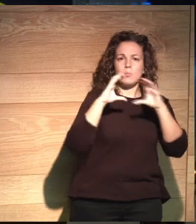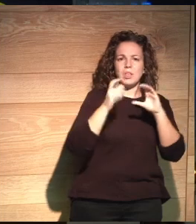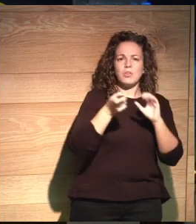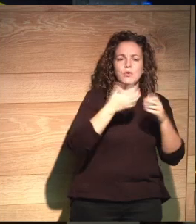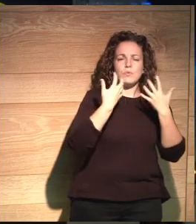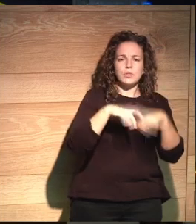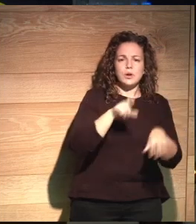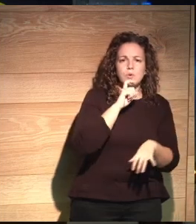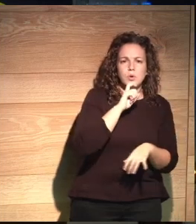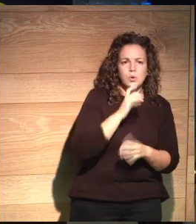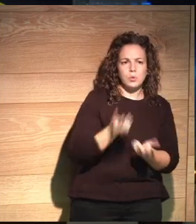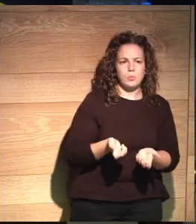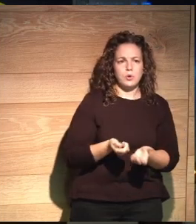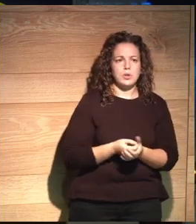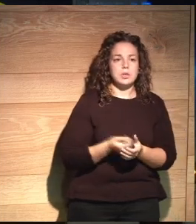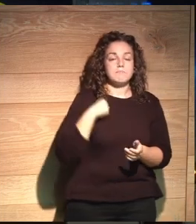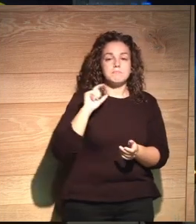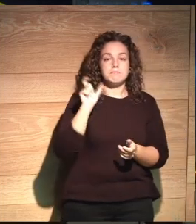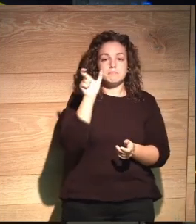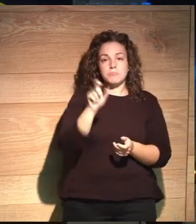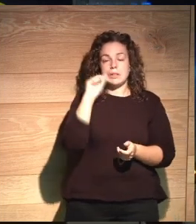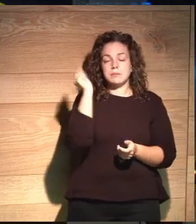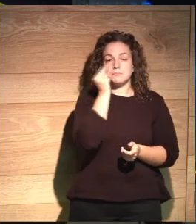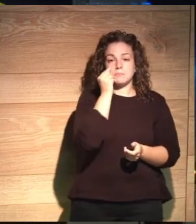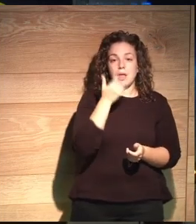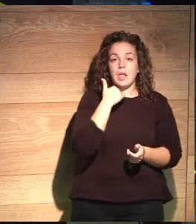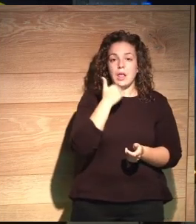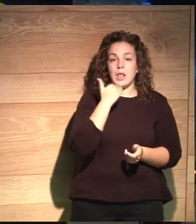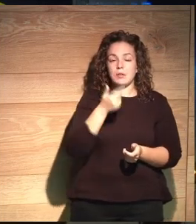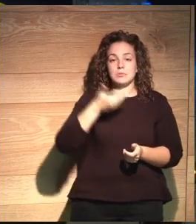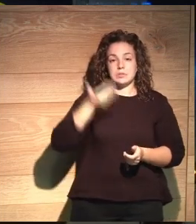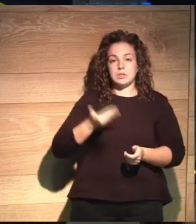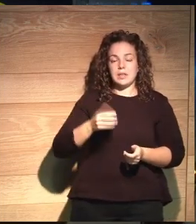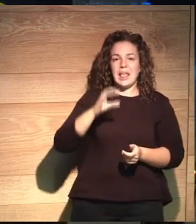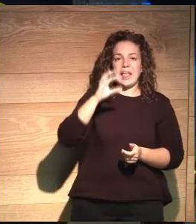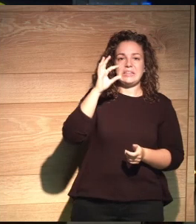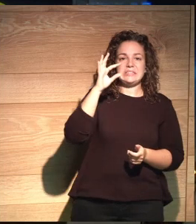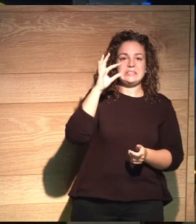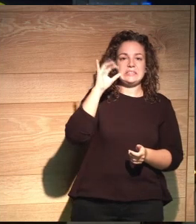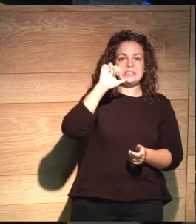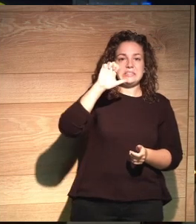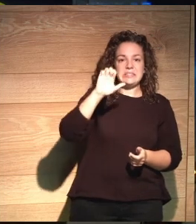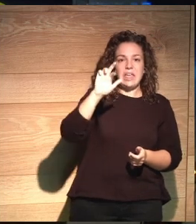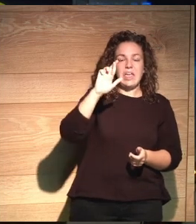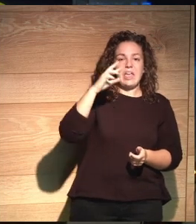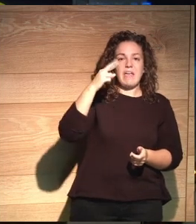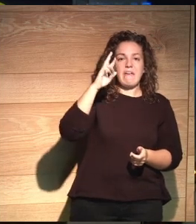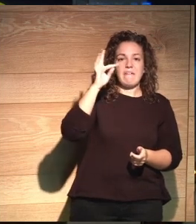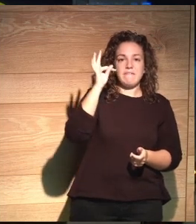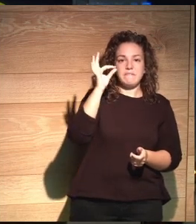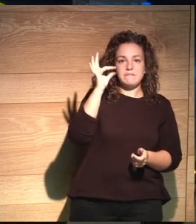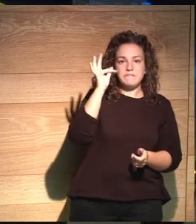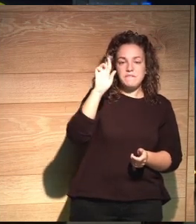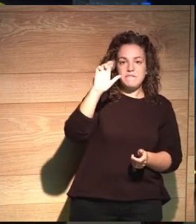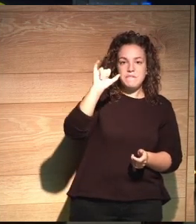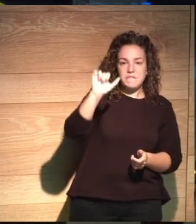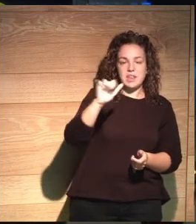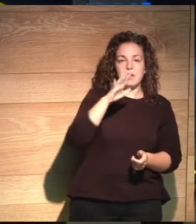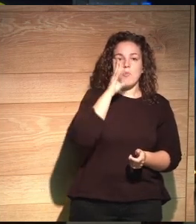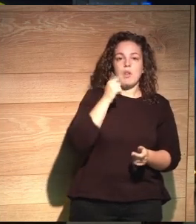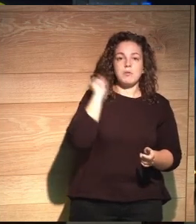jeffrey web descubrió algo muy interesante por ejemplo aquí vemos a unos jeffrey es uno de los autores de este documento y jeffrey descubrió